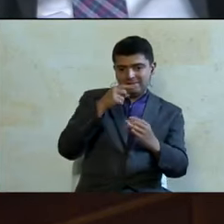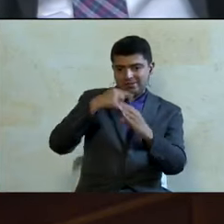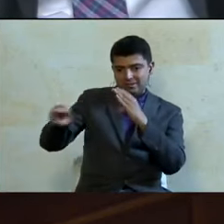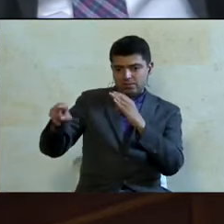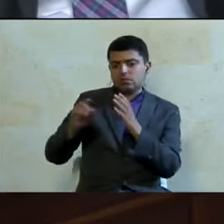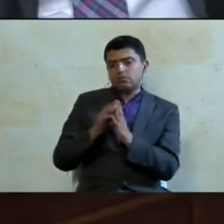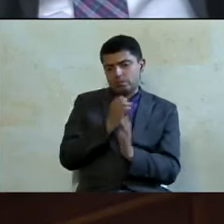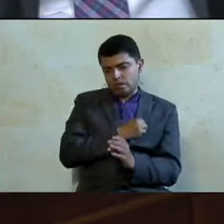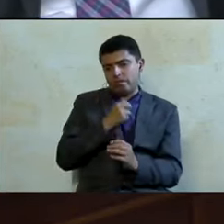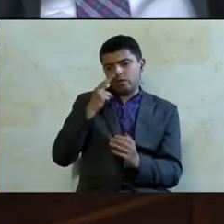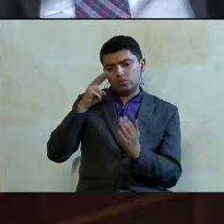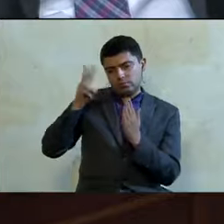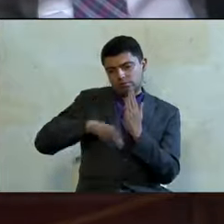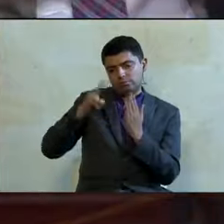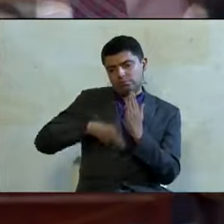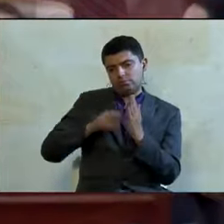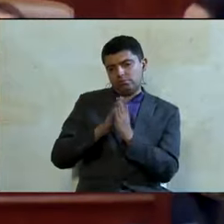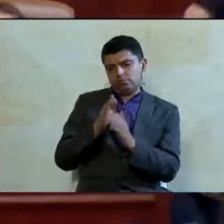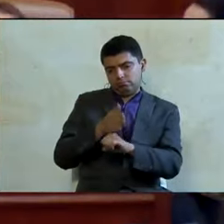señor